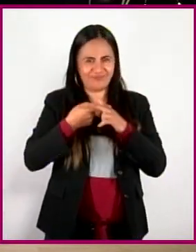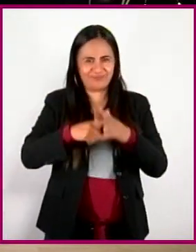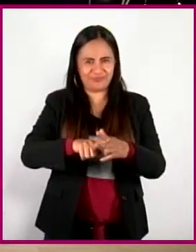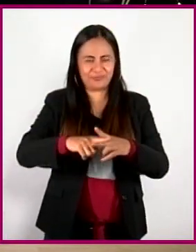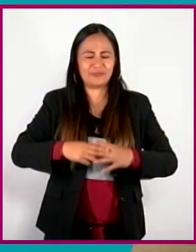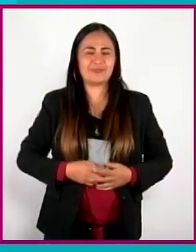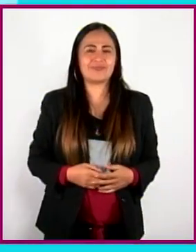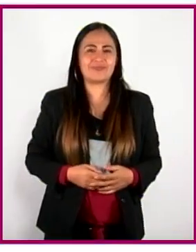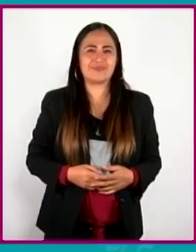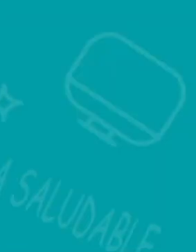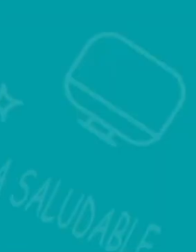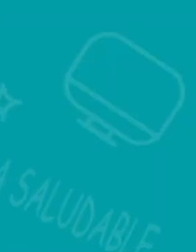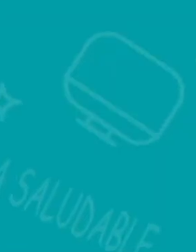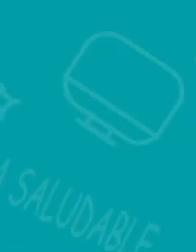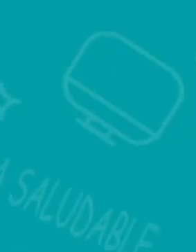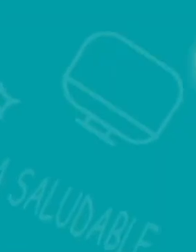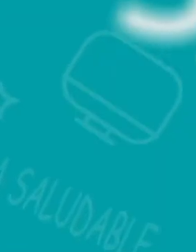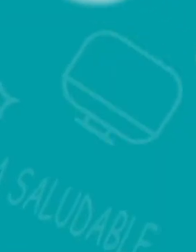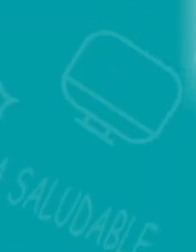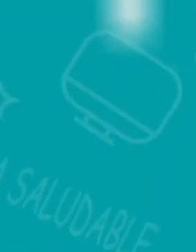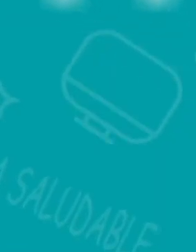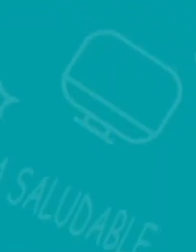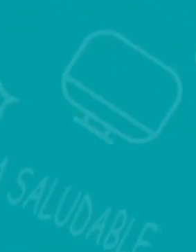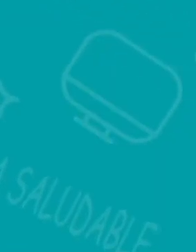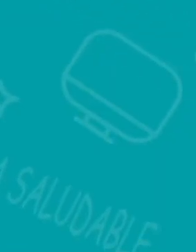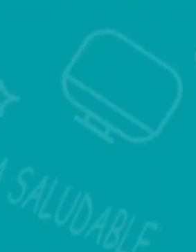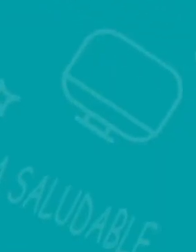¡Comencemos, eh!